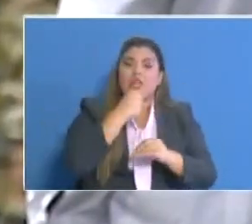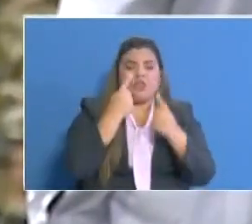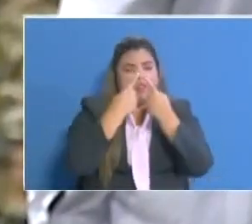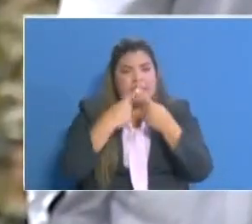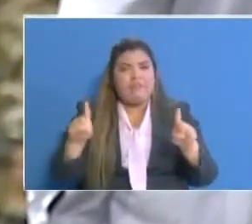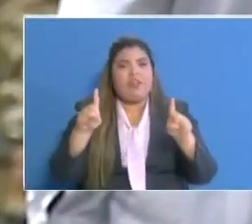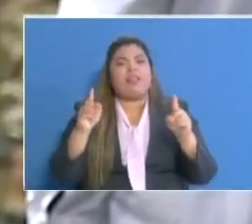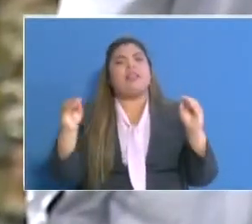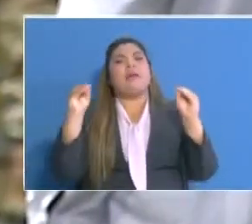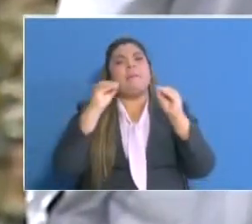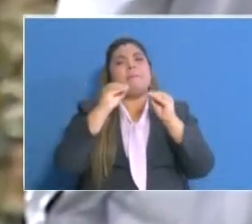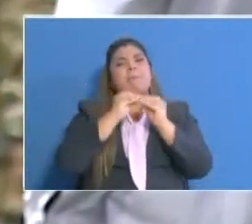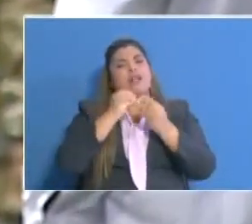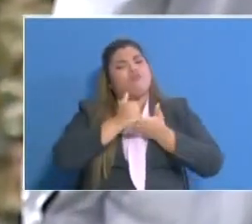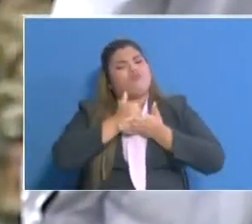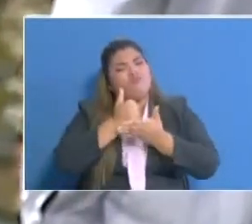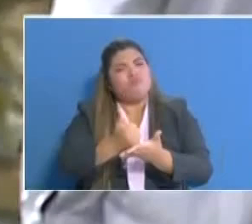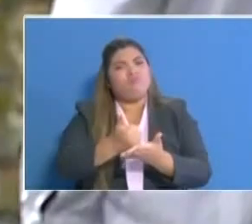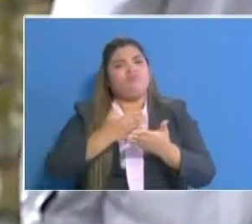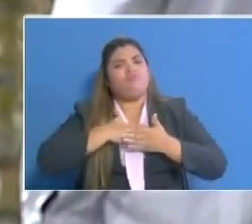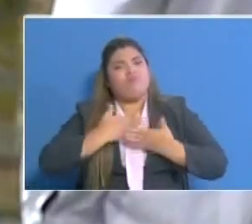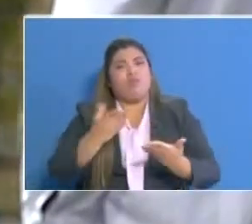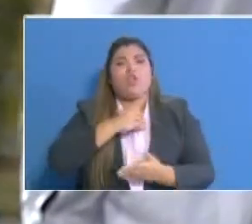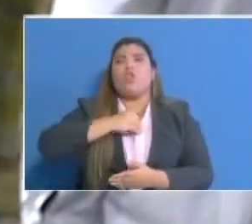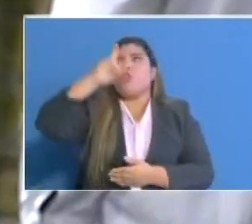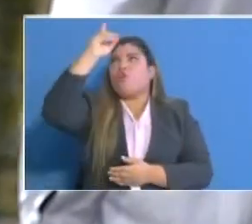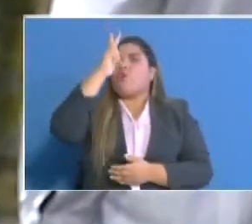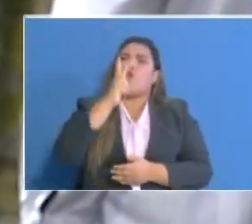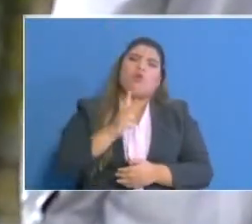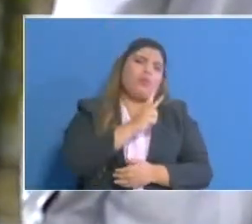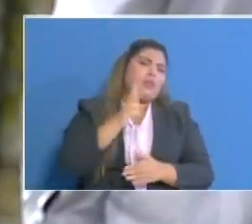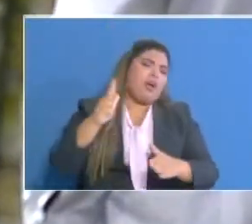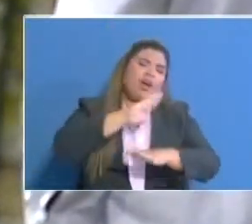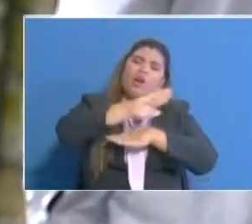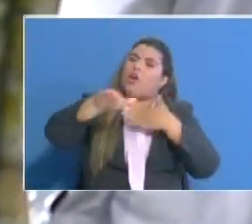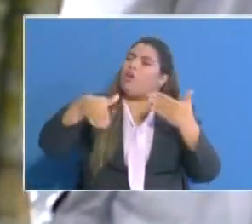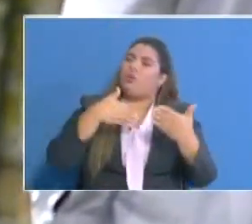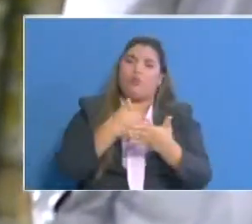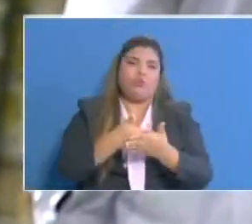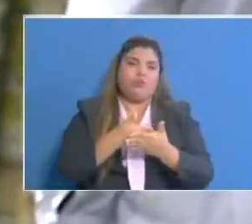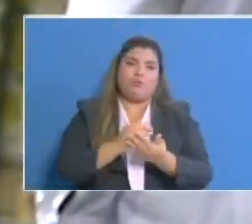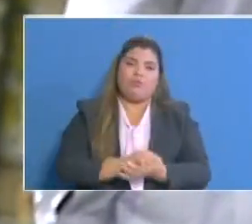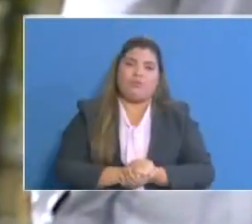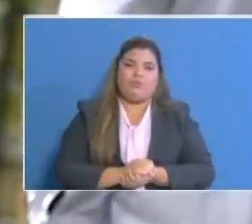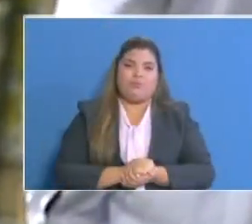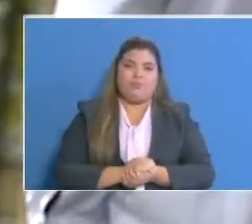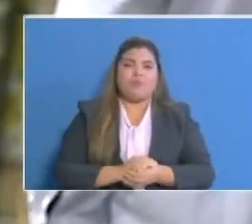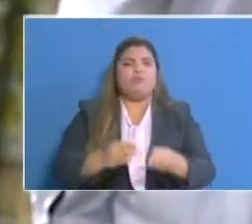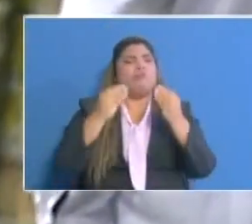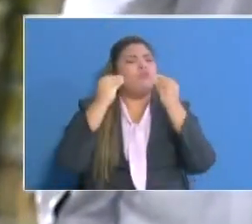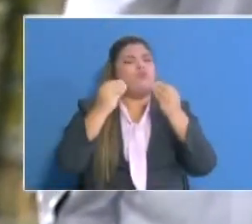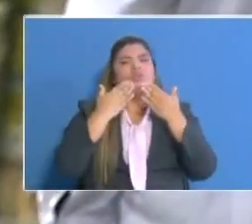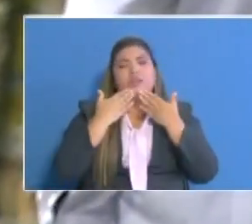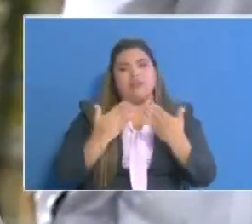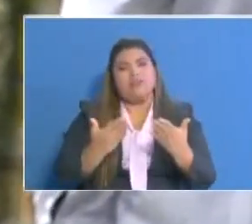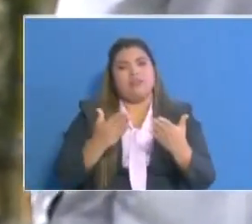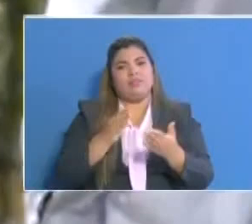humano. Que Dios nos bendiga a todos, que Dios nos bendiga a todos. Muchas gracias.